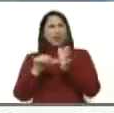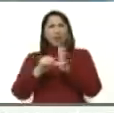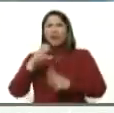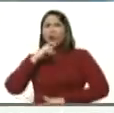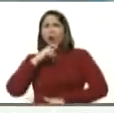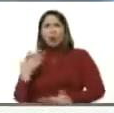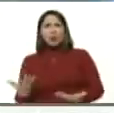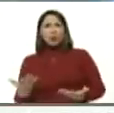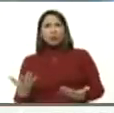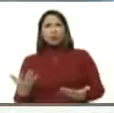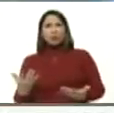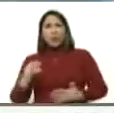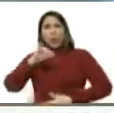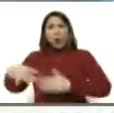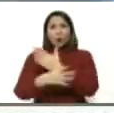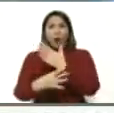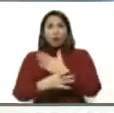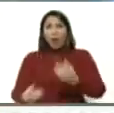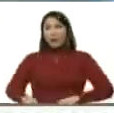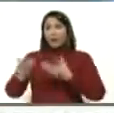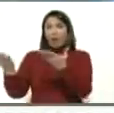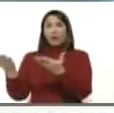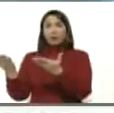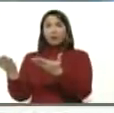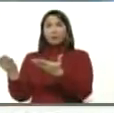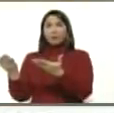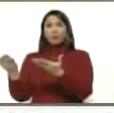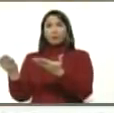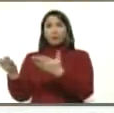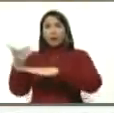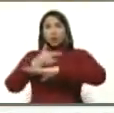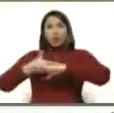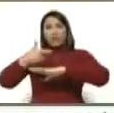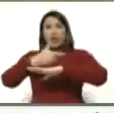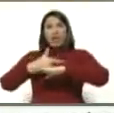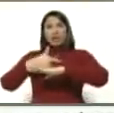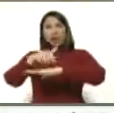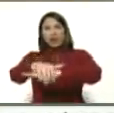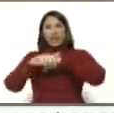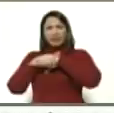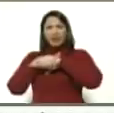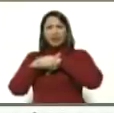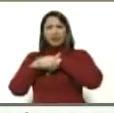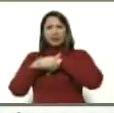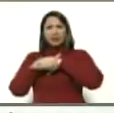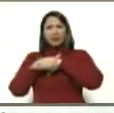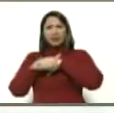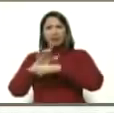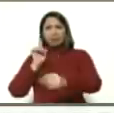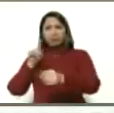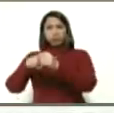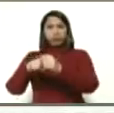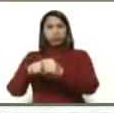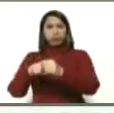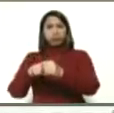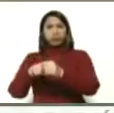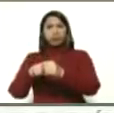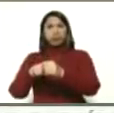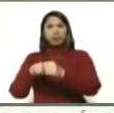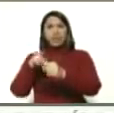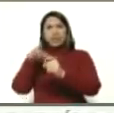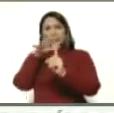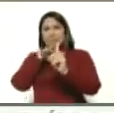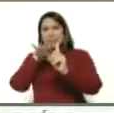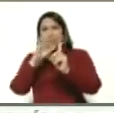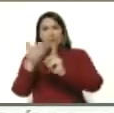oro que Juan Guaidó le está entregando al gobierno inglés forma parte de este